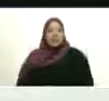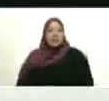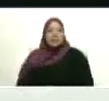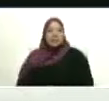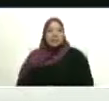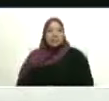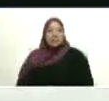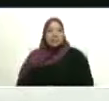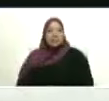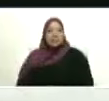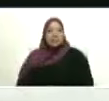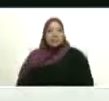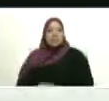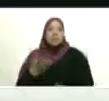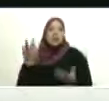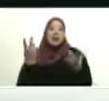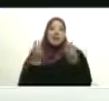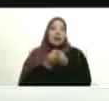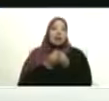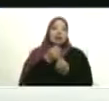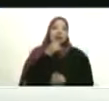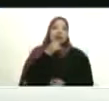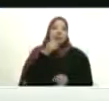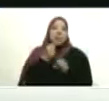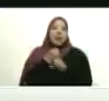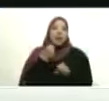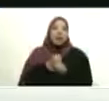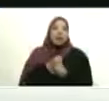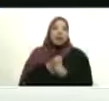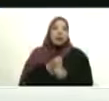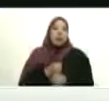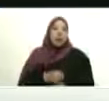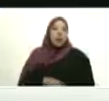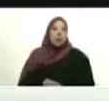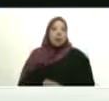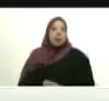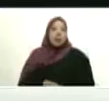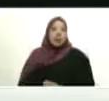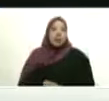No me quites la toma de la niña, por favor, el camarógrafo.